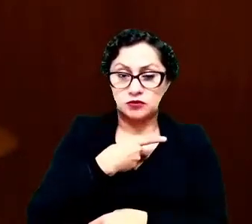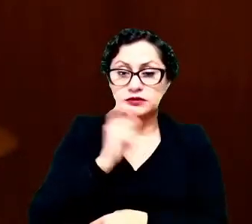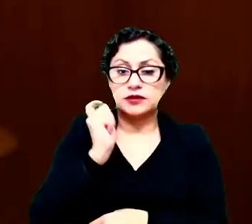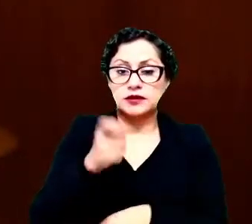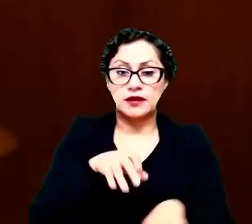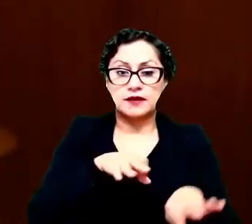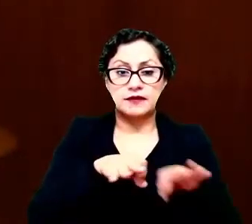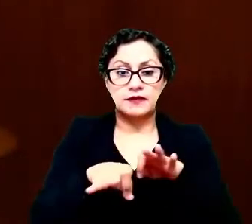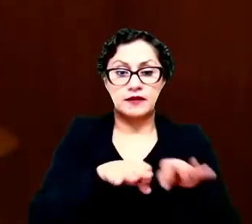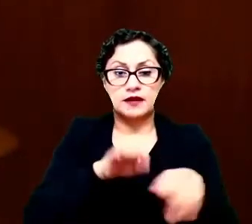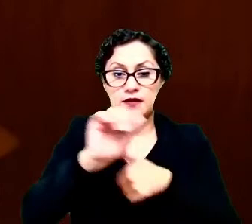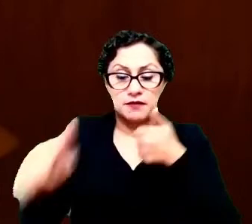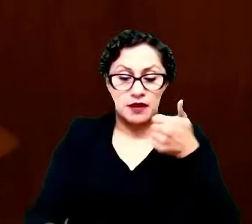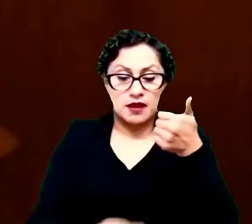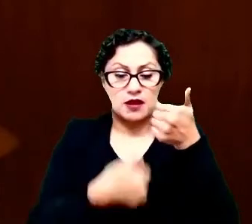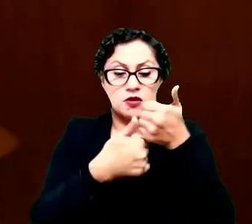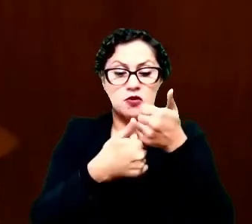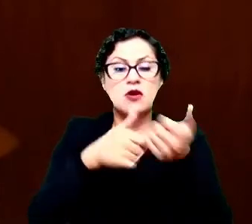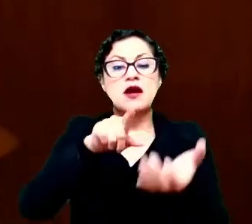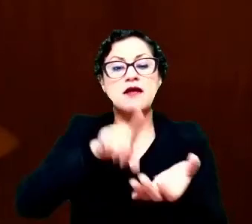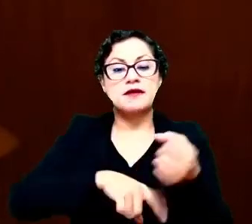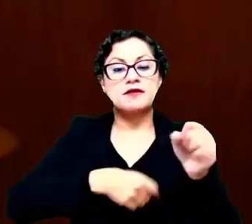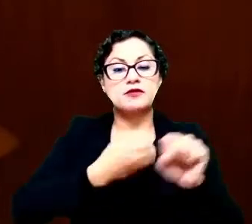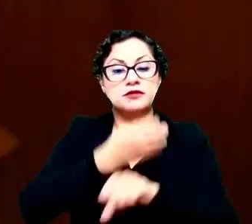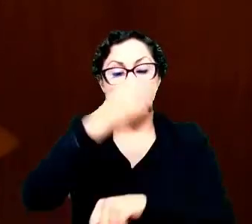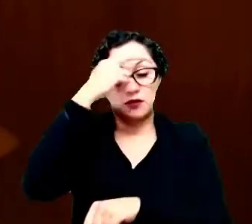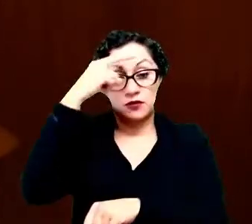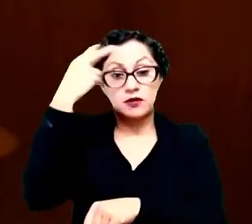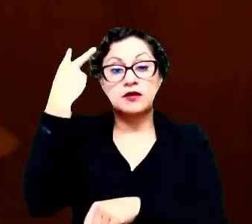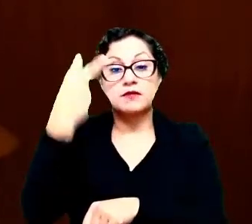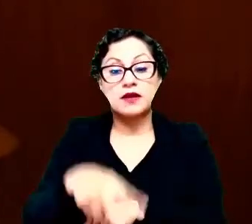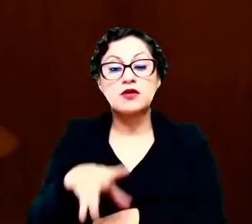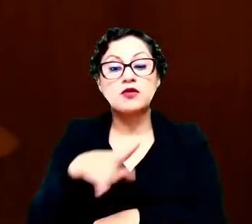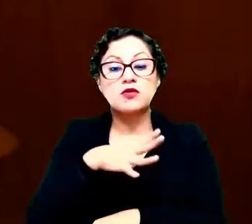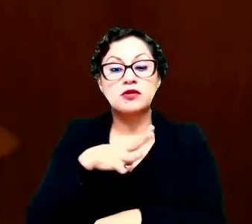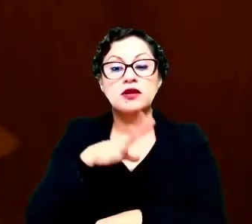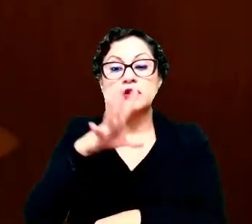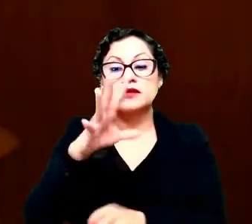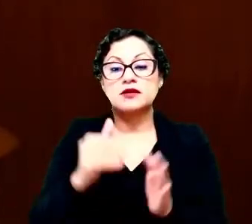en el Estado de México Son 5 millones